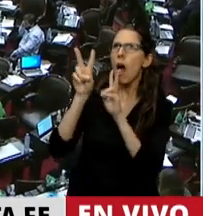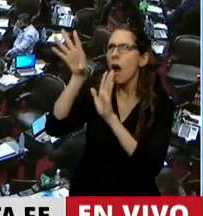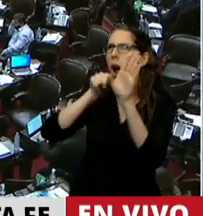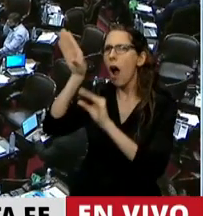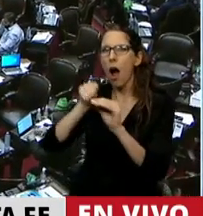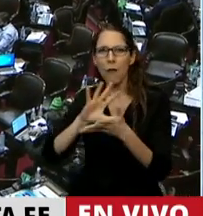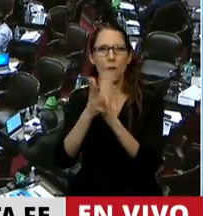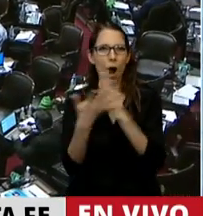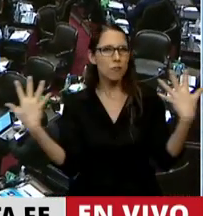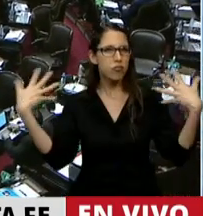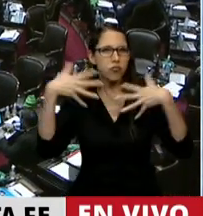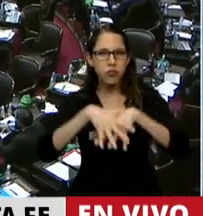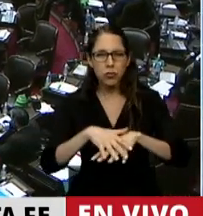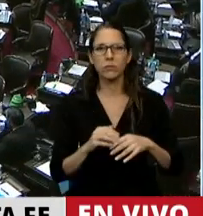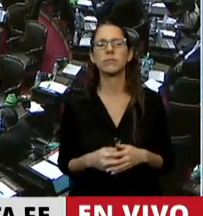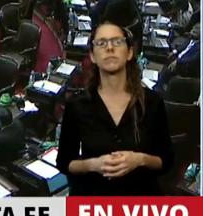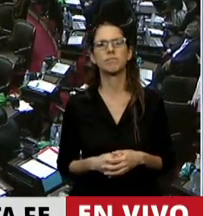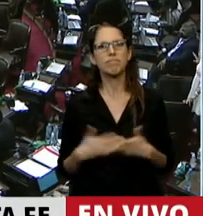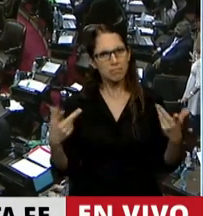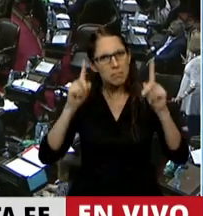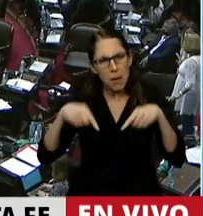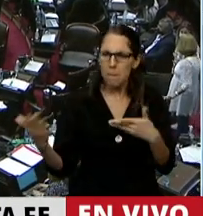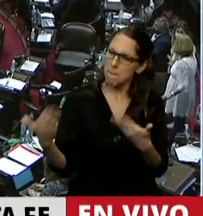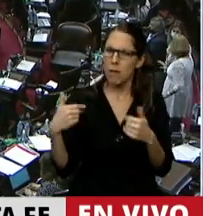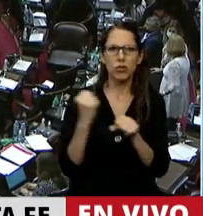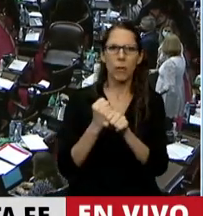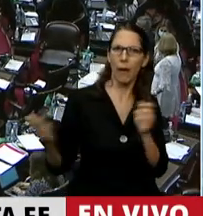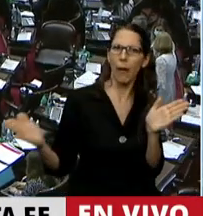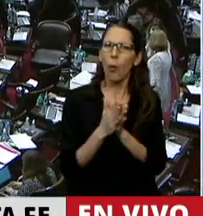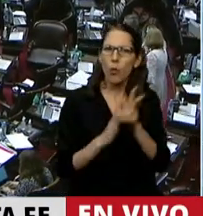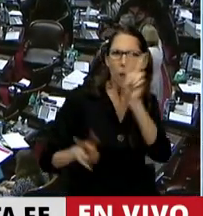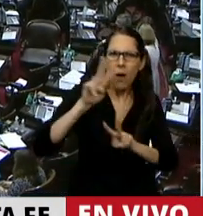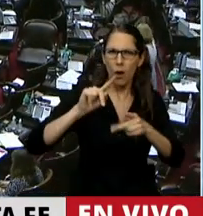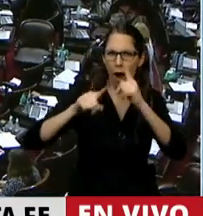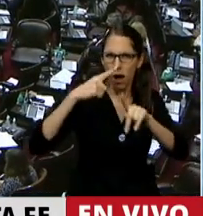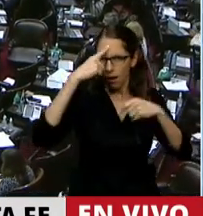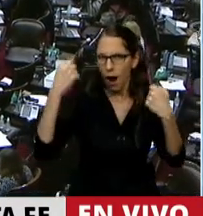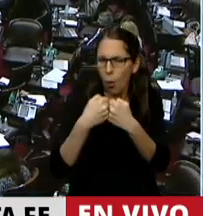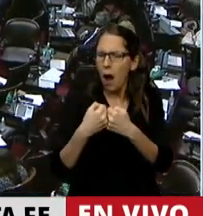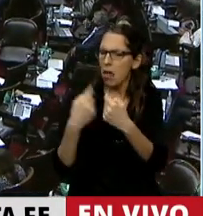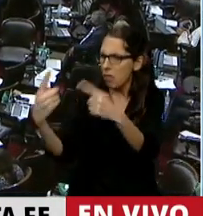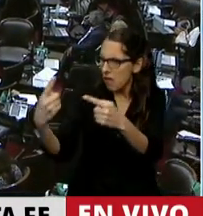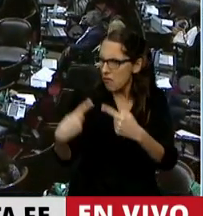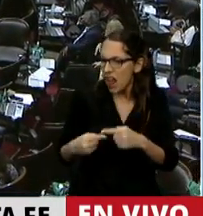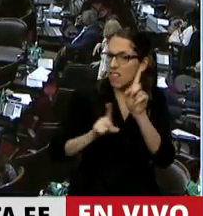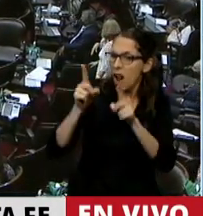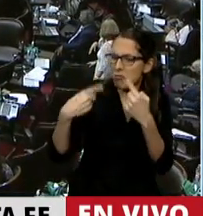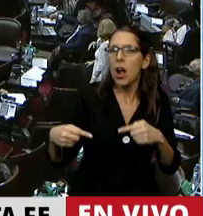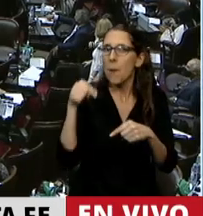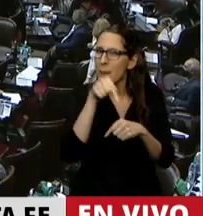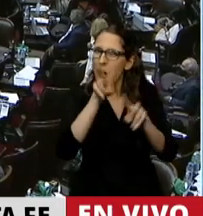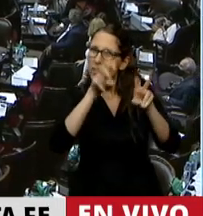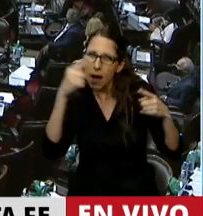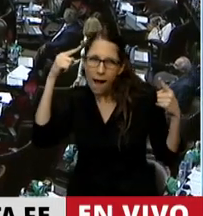política. Los convoco también a trabajar, a encontrar acuerdos. A pesar de esta diferencia, sé que vamos a coincidir en